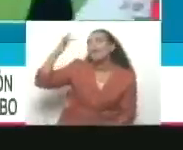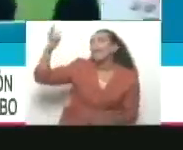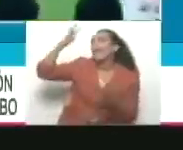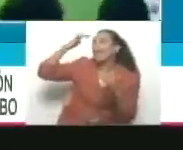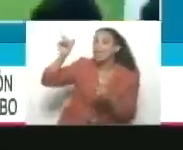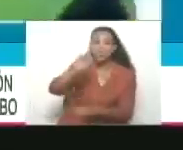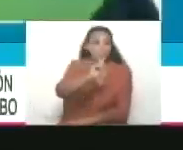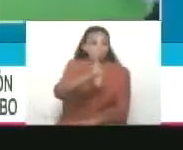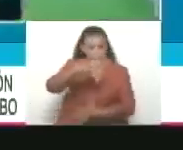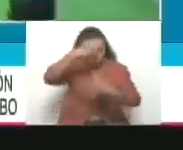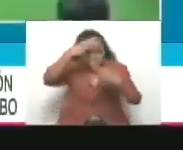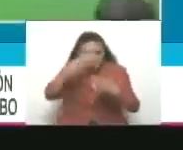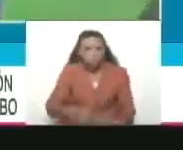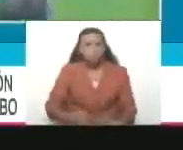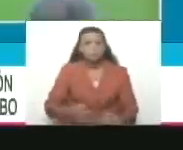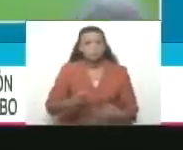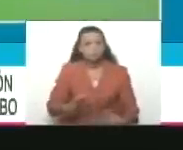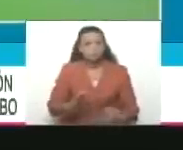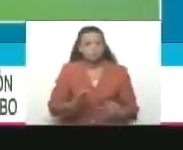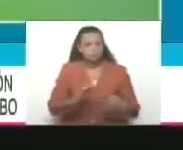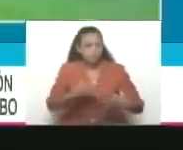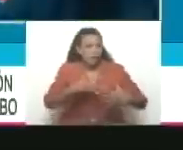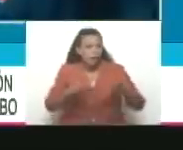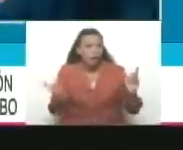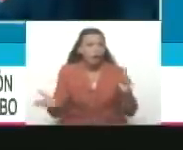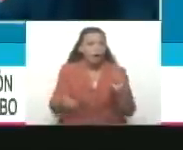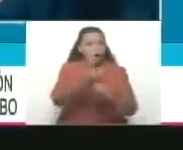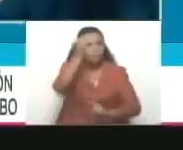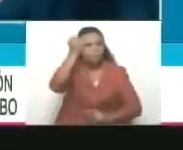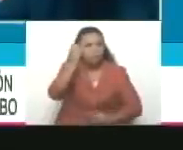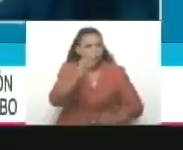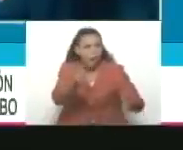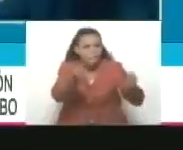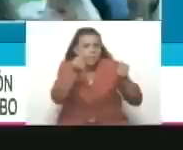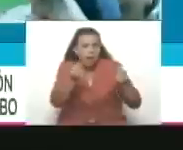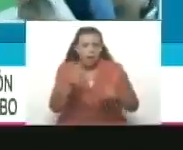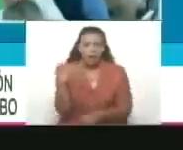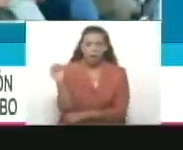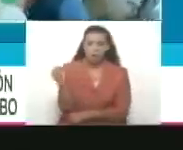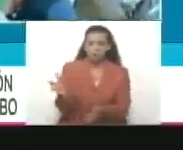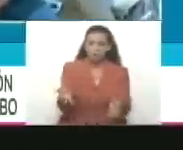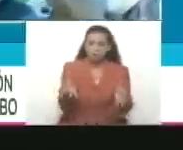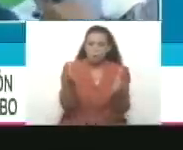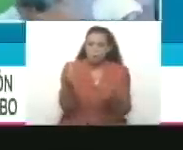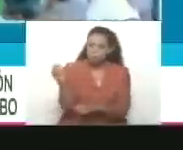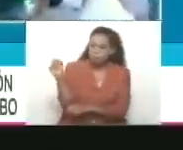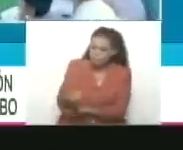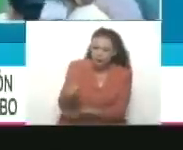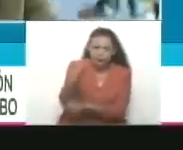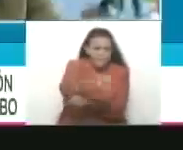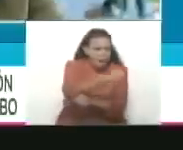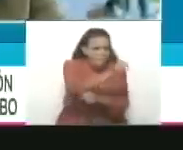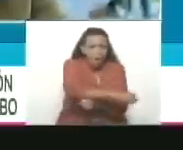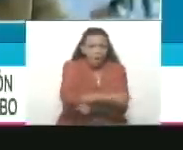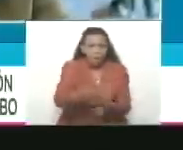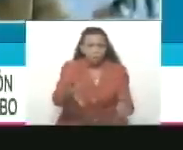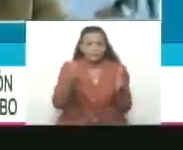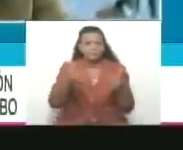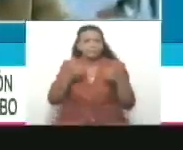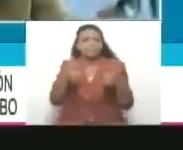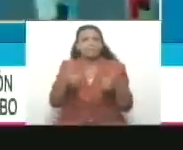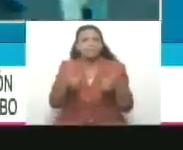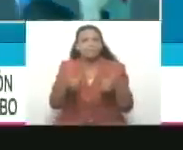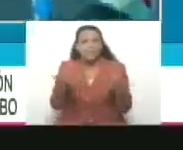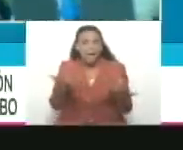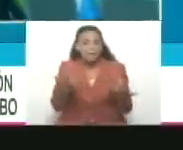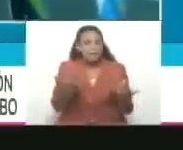capaces de construir victorias en situaciones a veces imposibles adversas